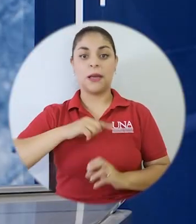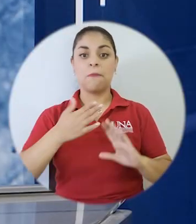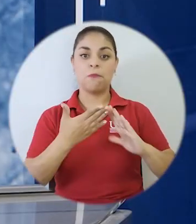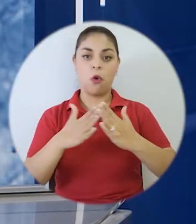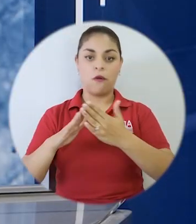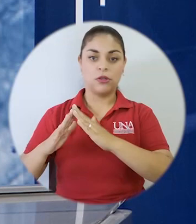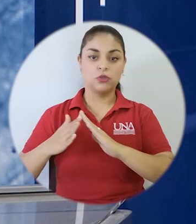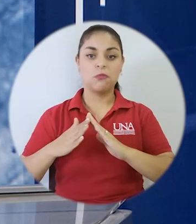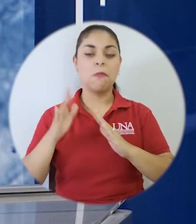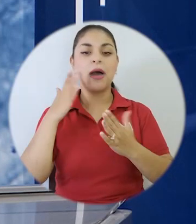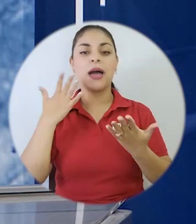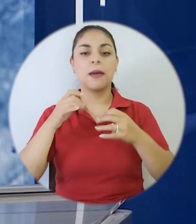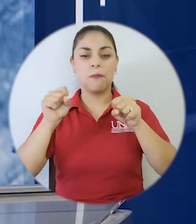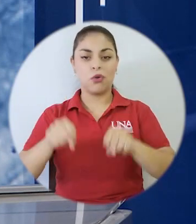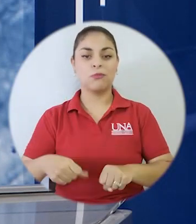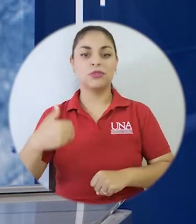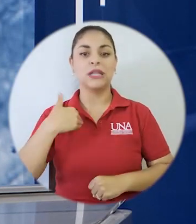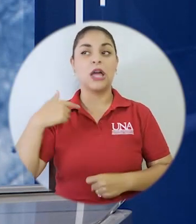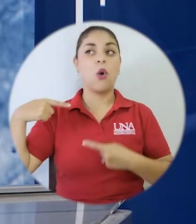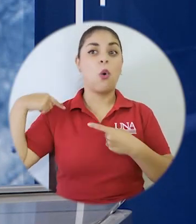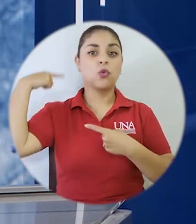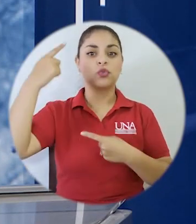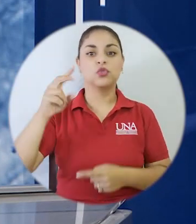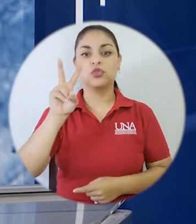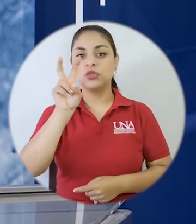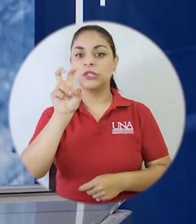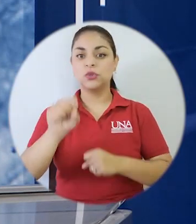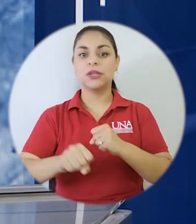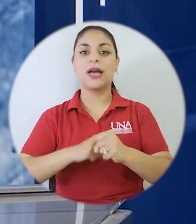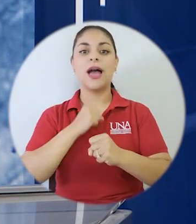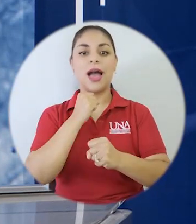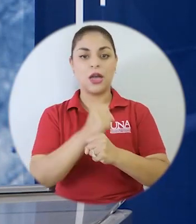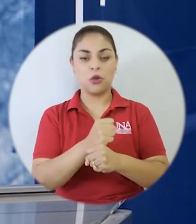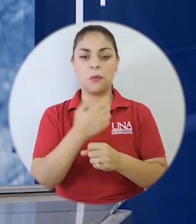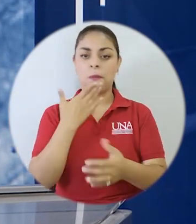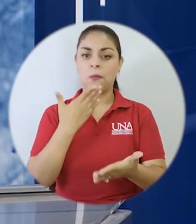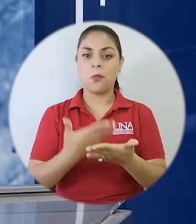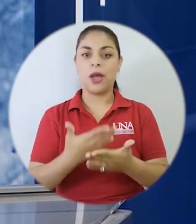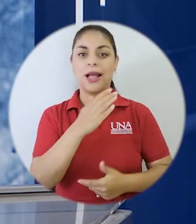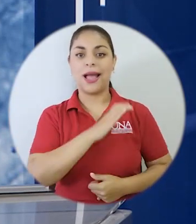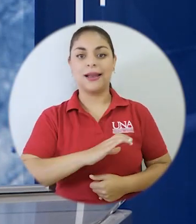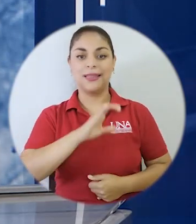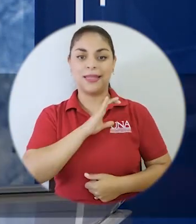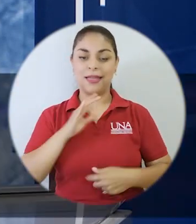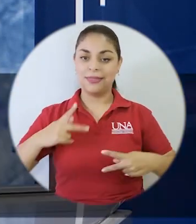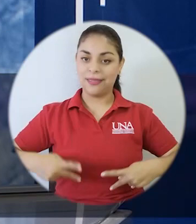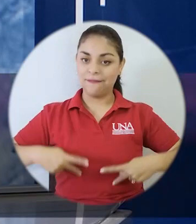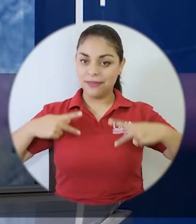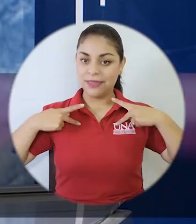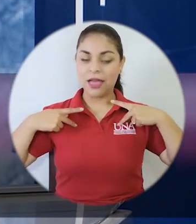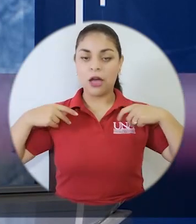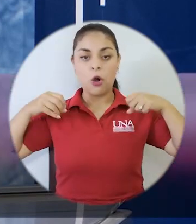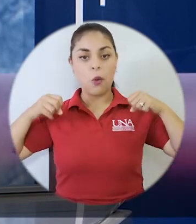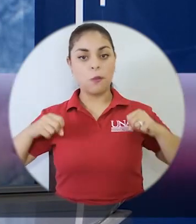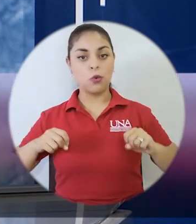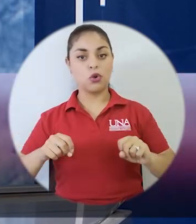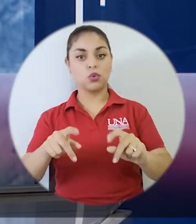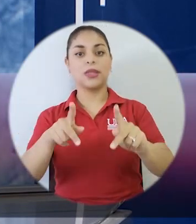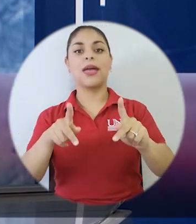población para que podamos tener otros 200 años de buena calidad de vida,